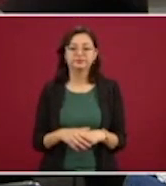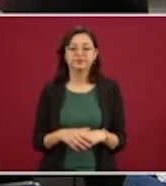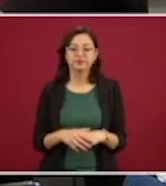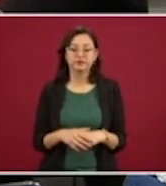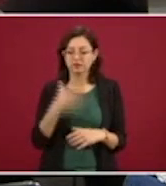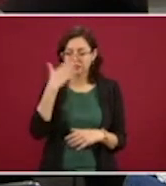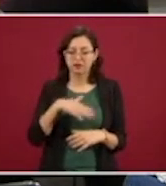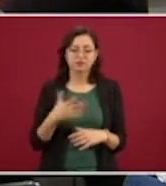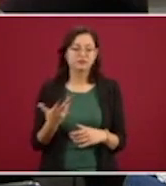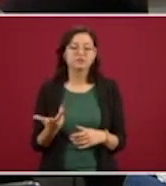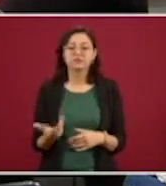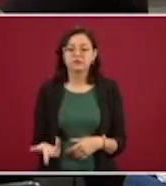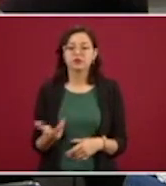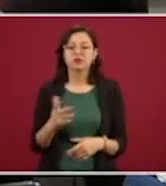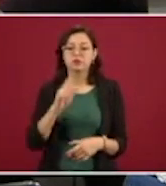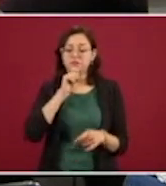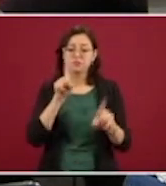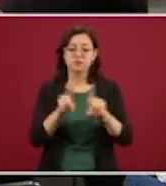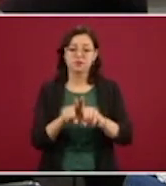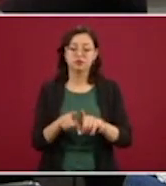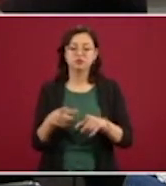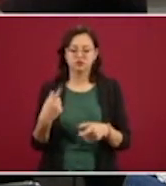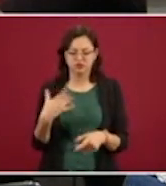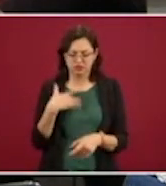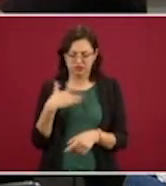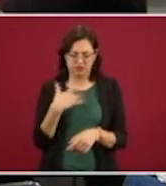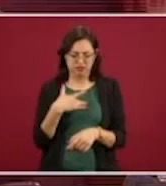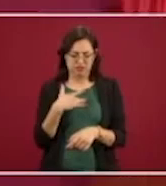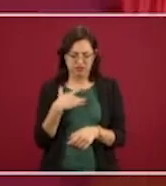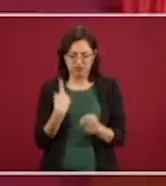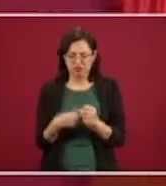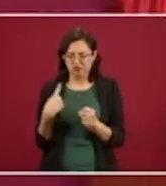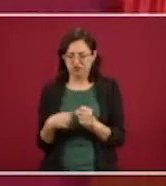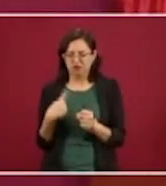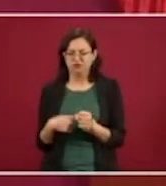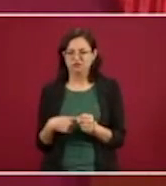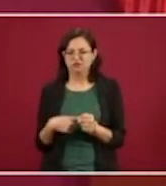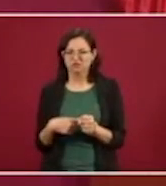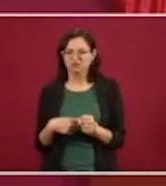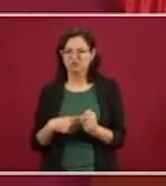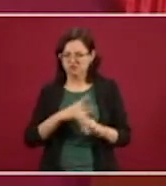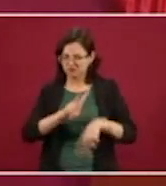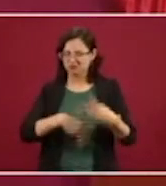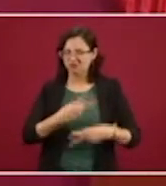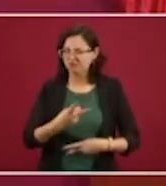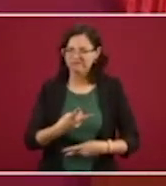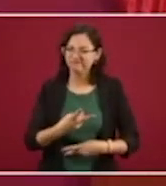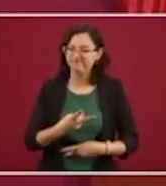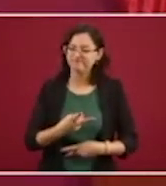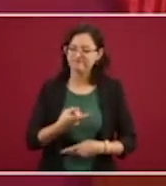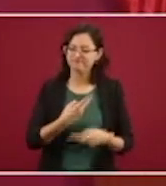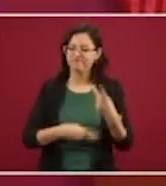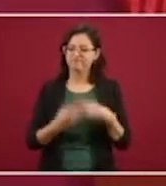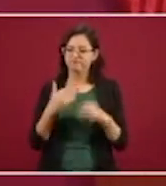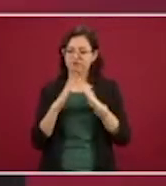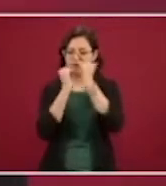tapándose con el brazo, de abstenerse de acudir a el espacio de trabajo si presentaran